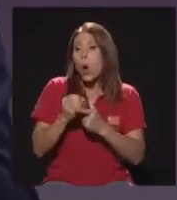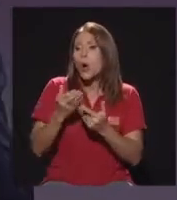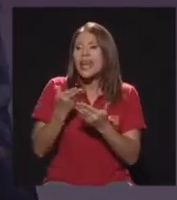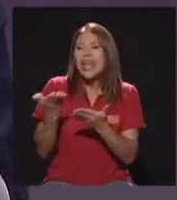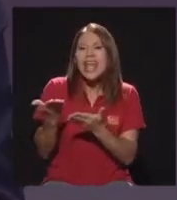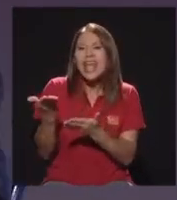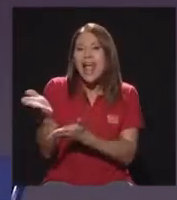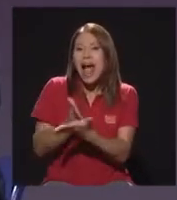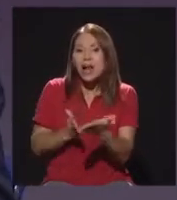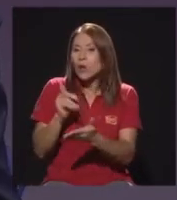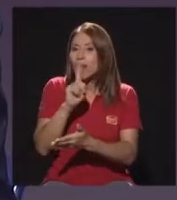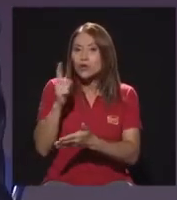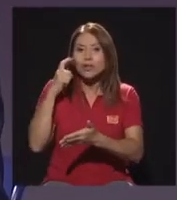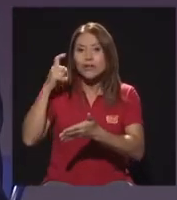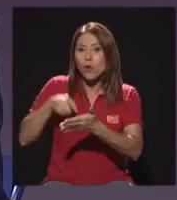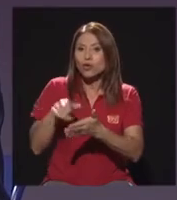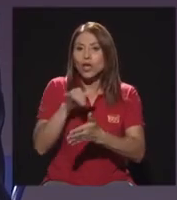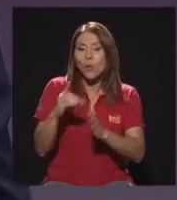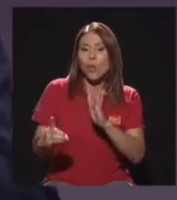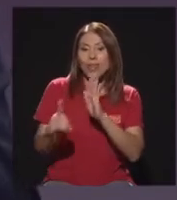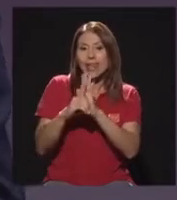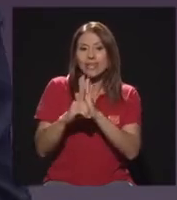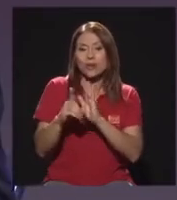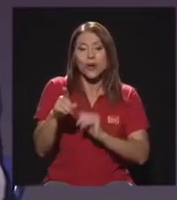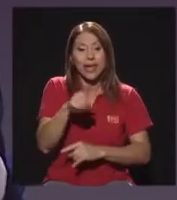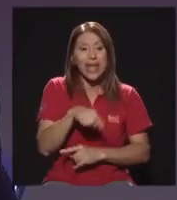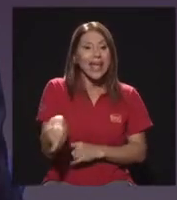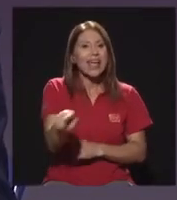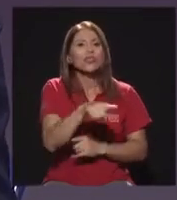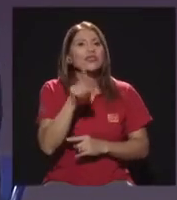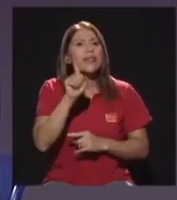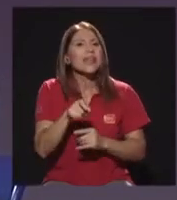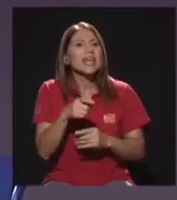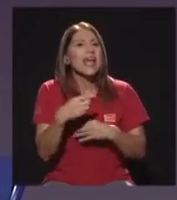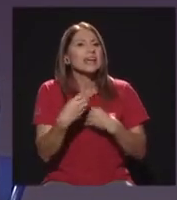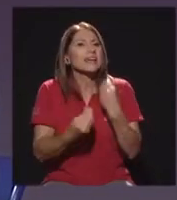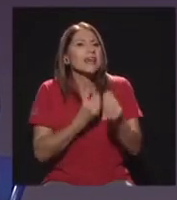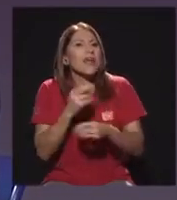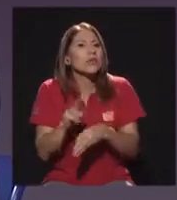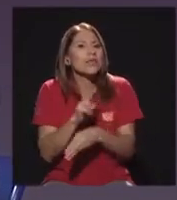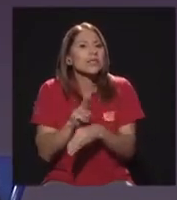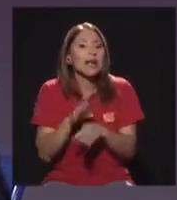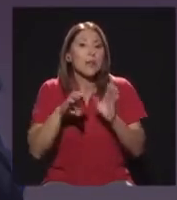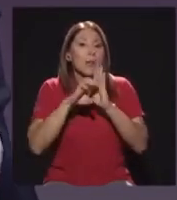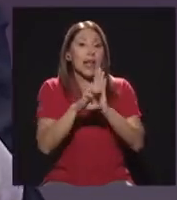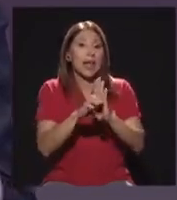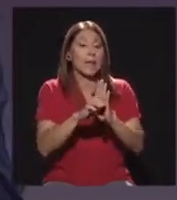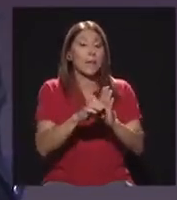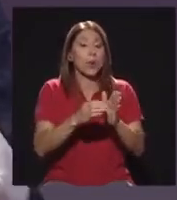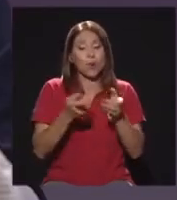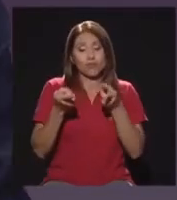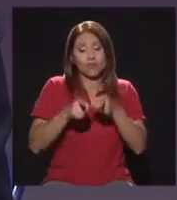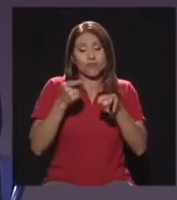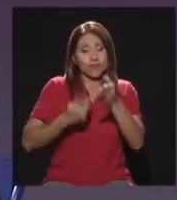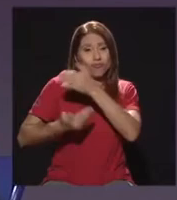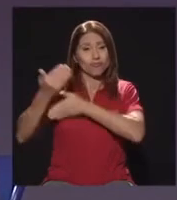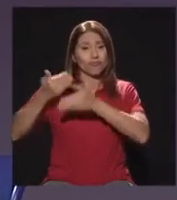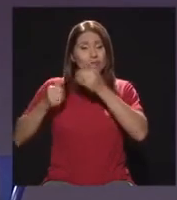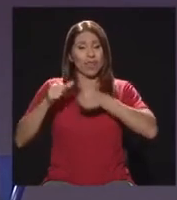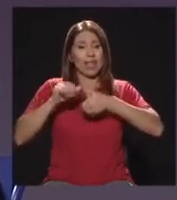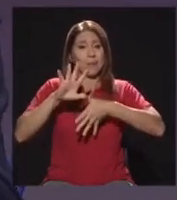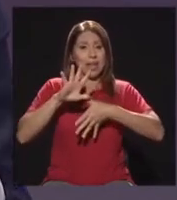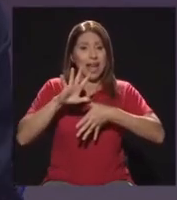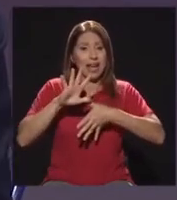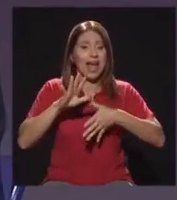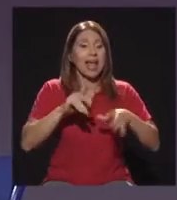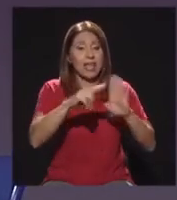como derecho de donde deberían echar mano bueno por ejemplo de la jurisprudencia interamericana de los instrumentos internacionales de derechos